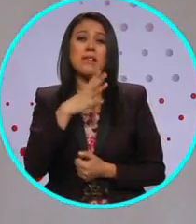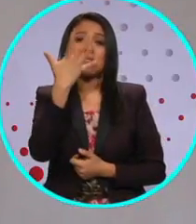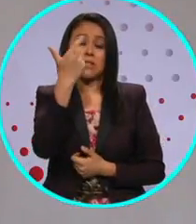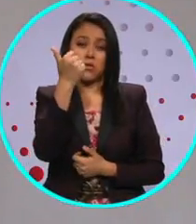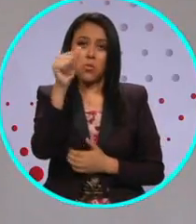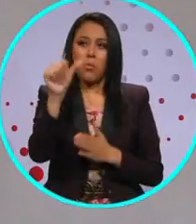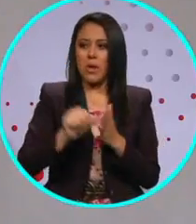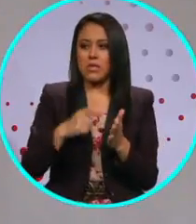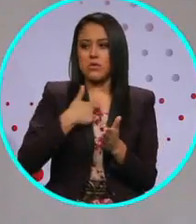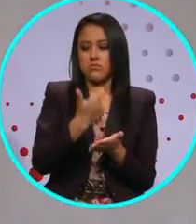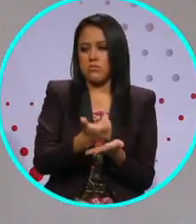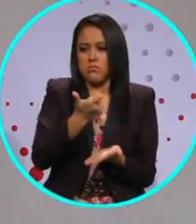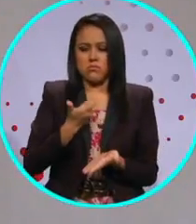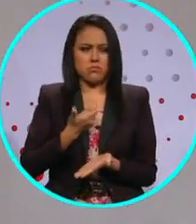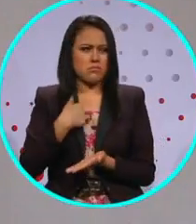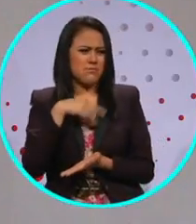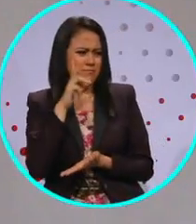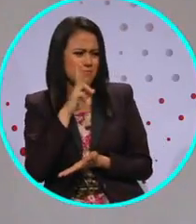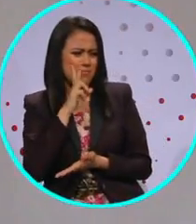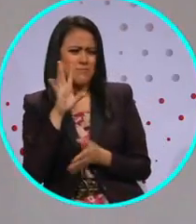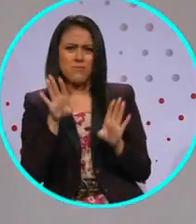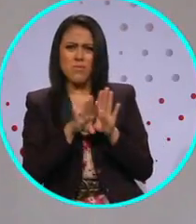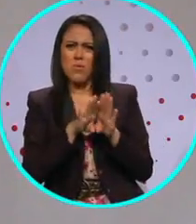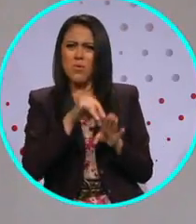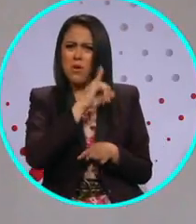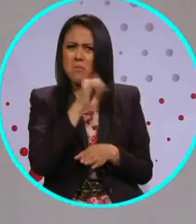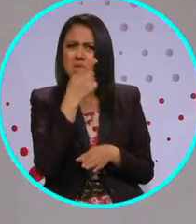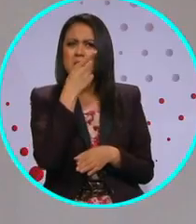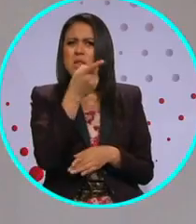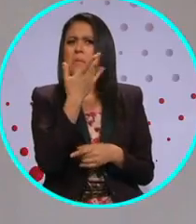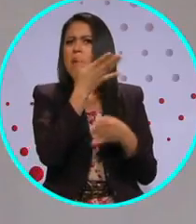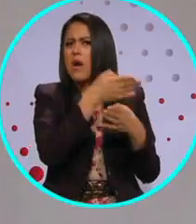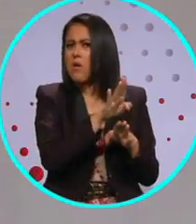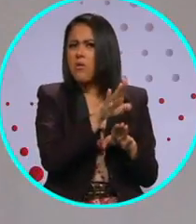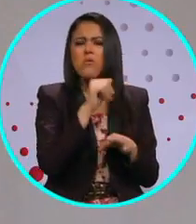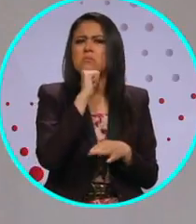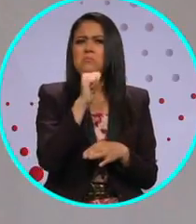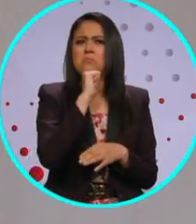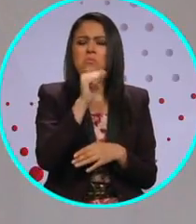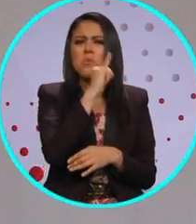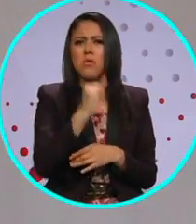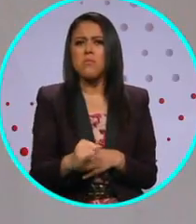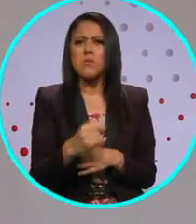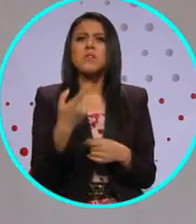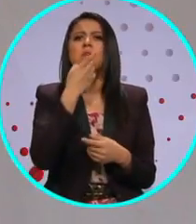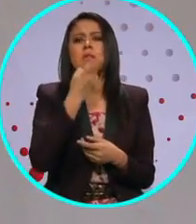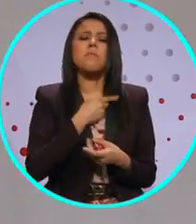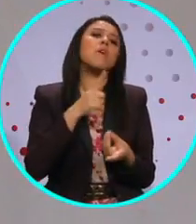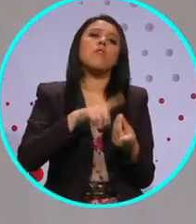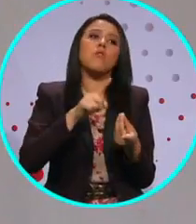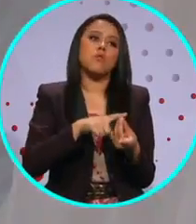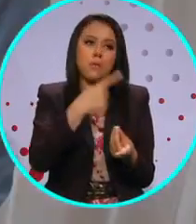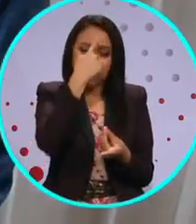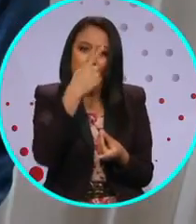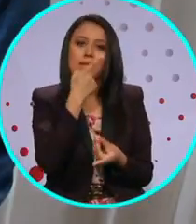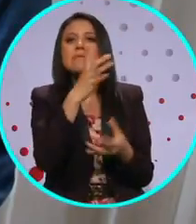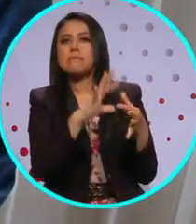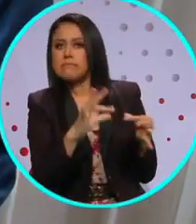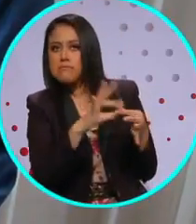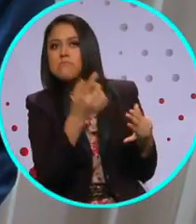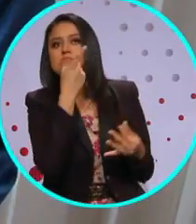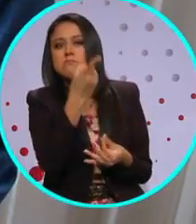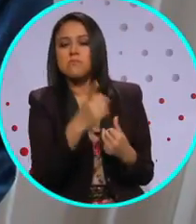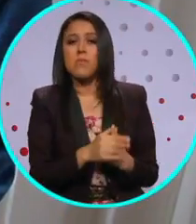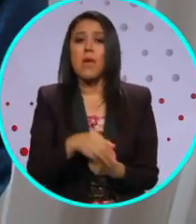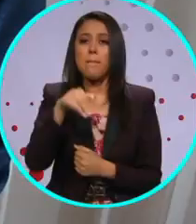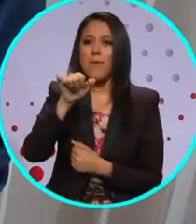cobradas, que es la que cuando me pensioné nunca dije qué banco, y cuando fui les dije, pues dígame en qué banco para ir a reclamar. Don Manuel